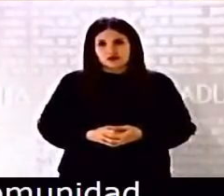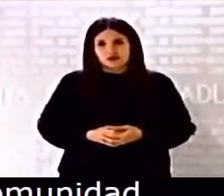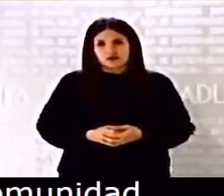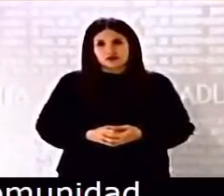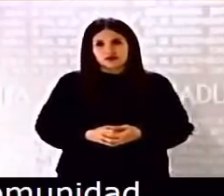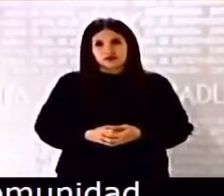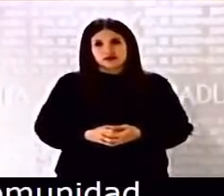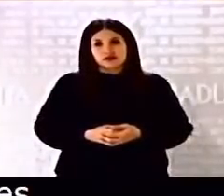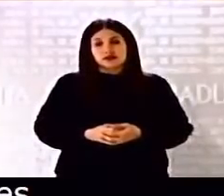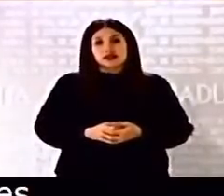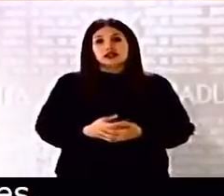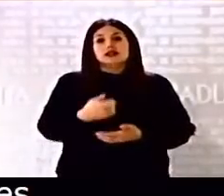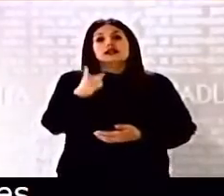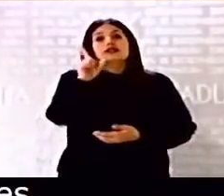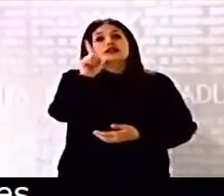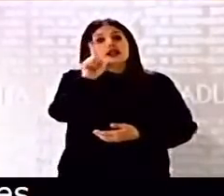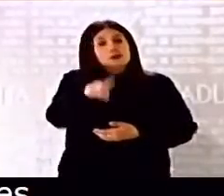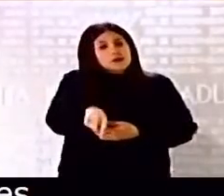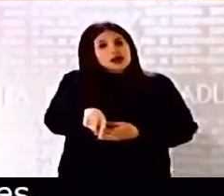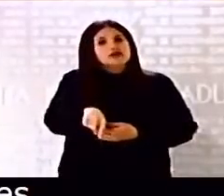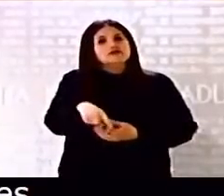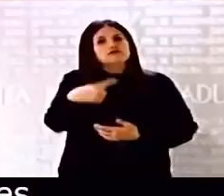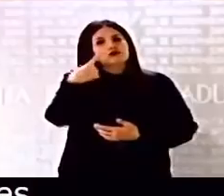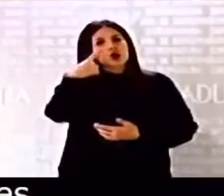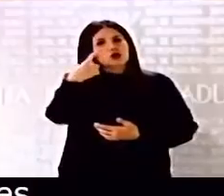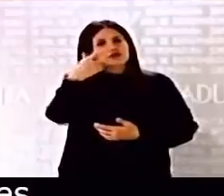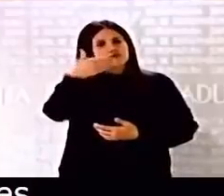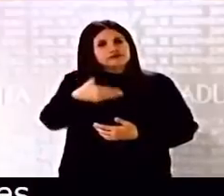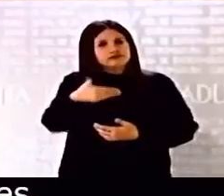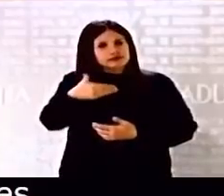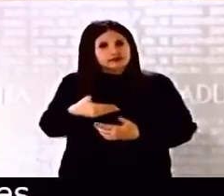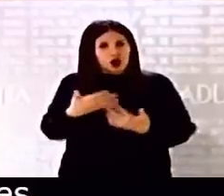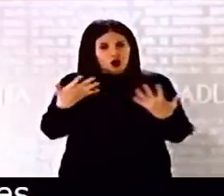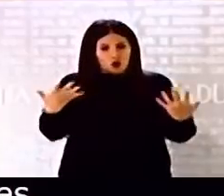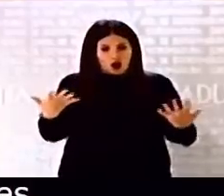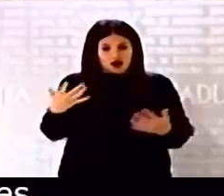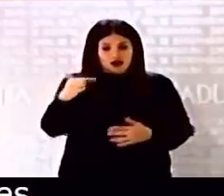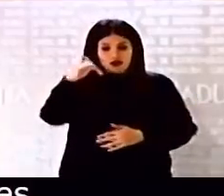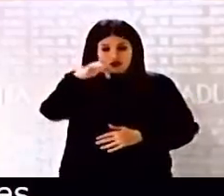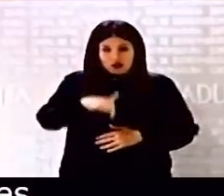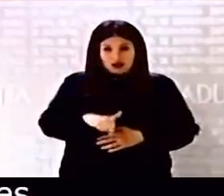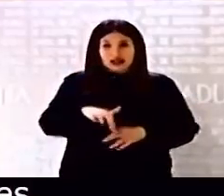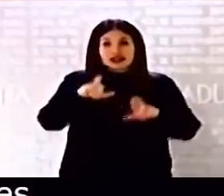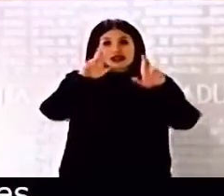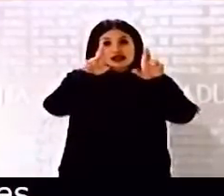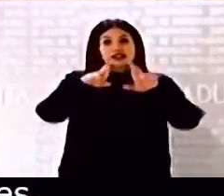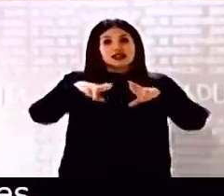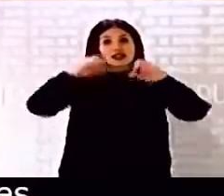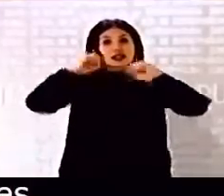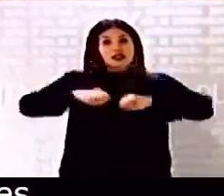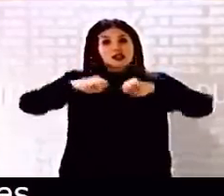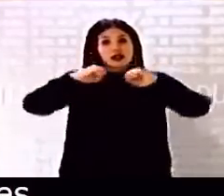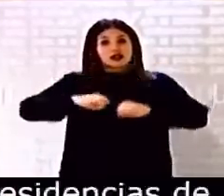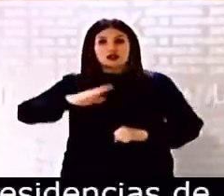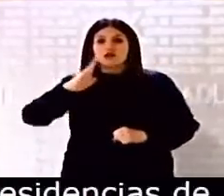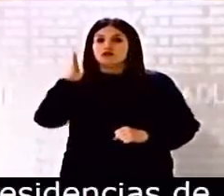Es poderosamente significativo que a día de hoy no tengamos ninguna residencia de mayores